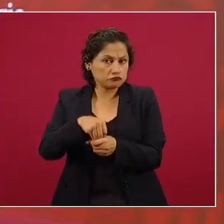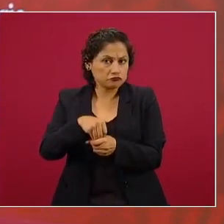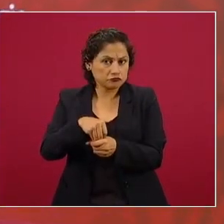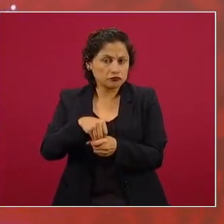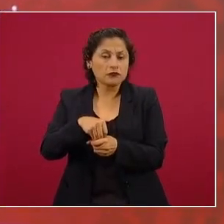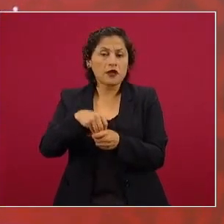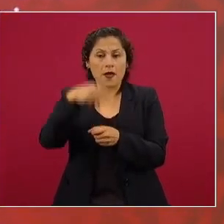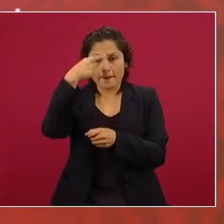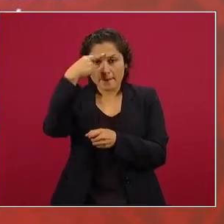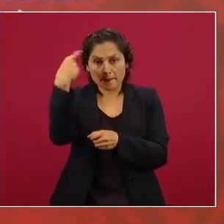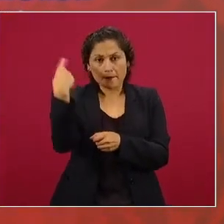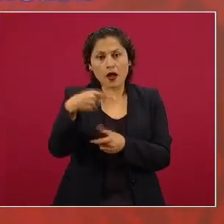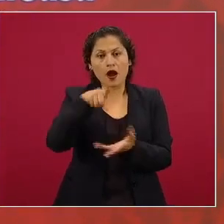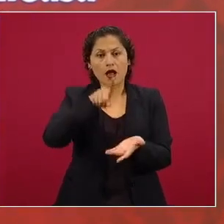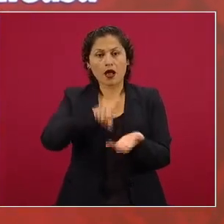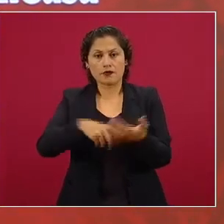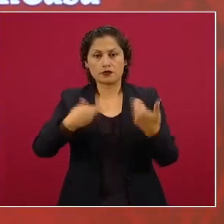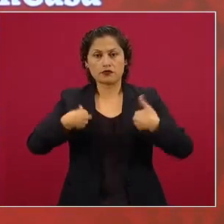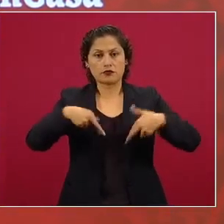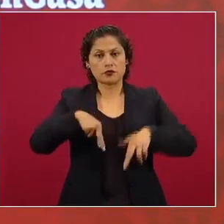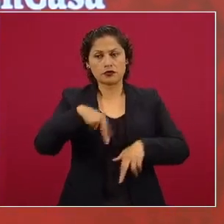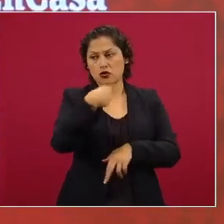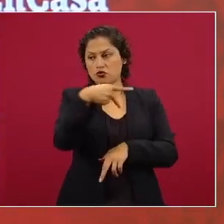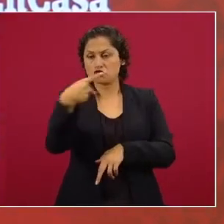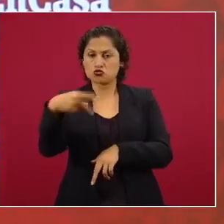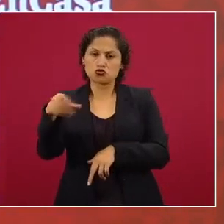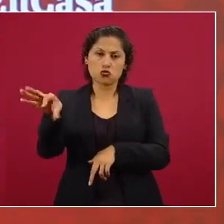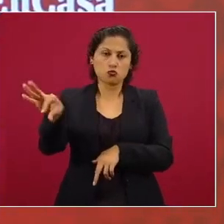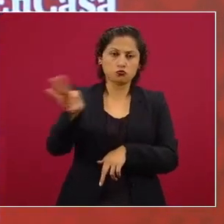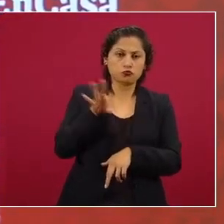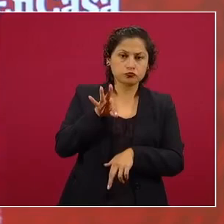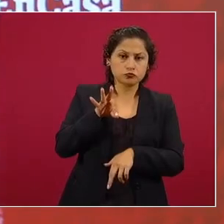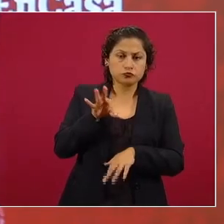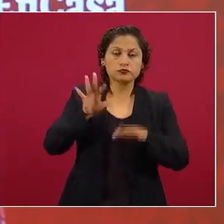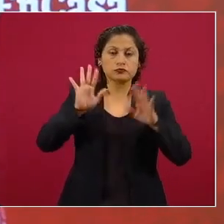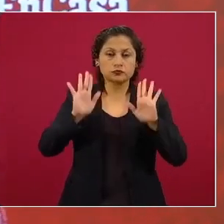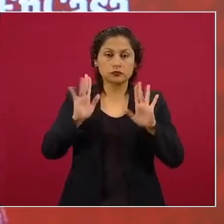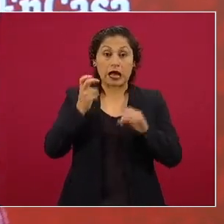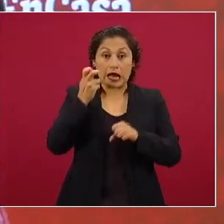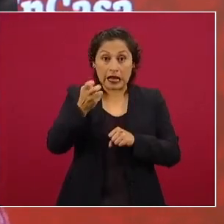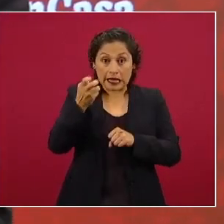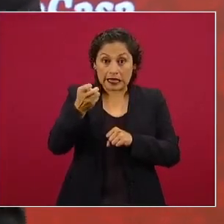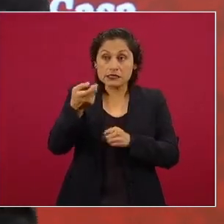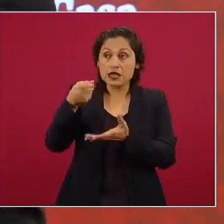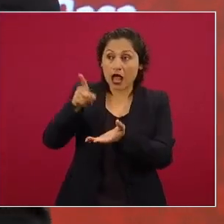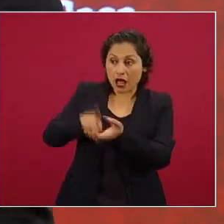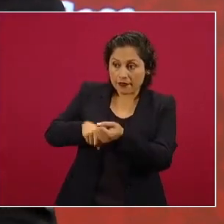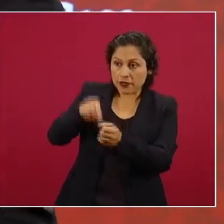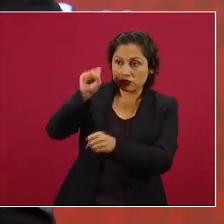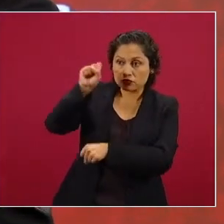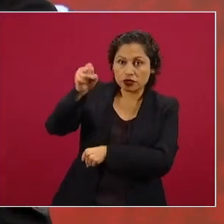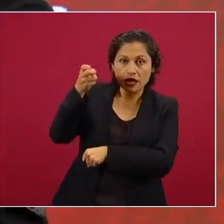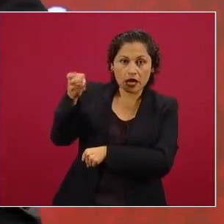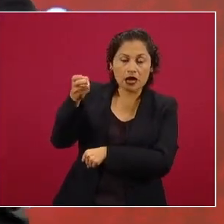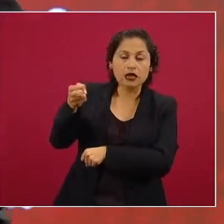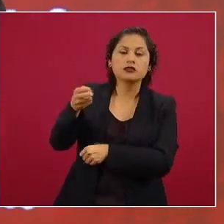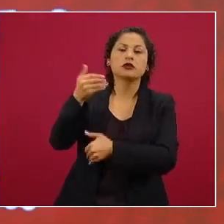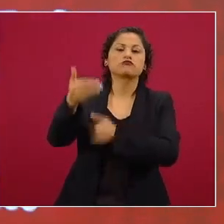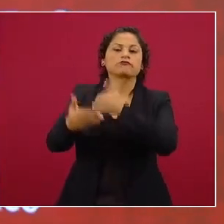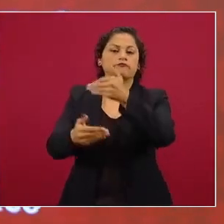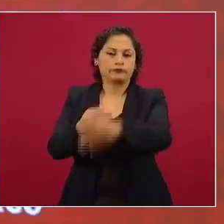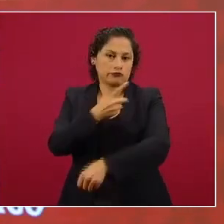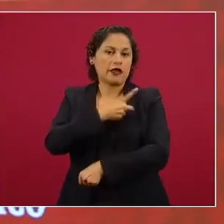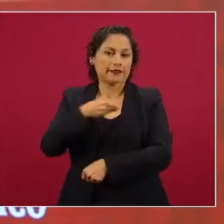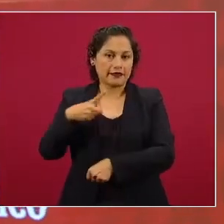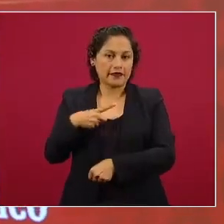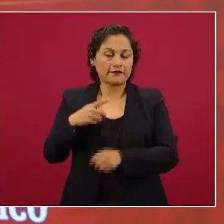para elegir a sus representantes. Ese proceso tiene que darse. Si